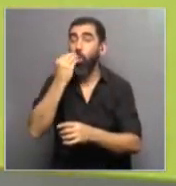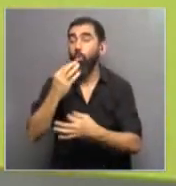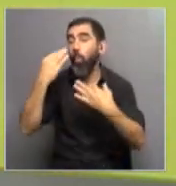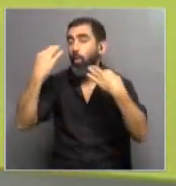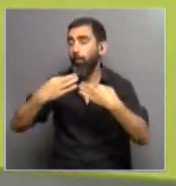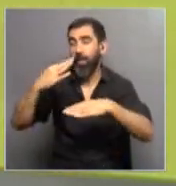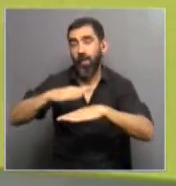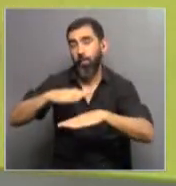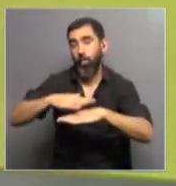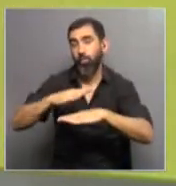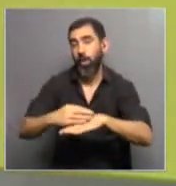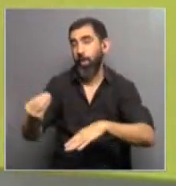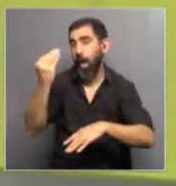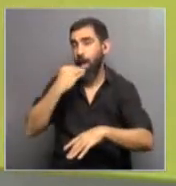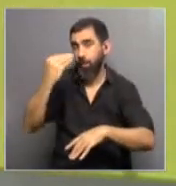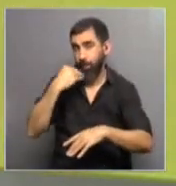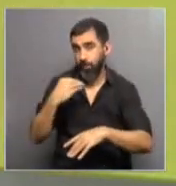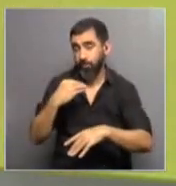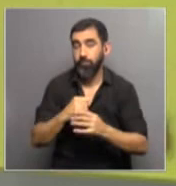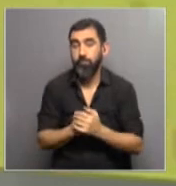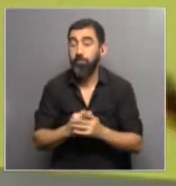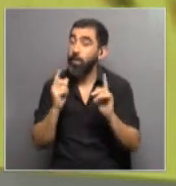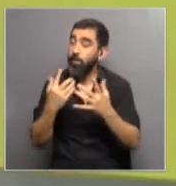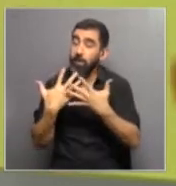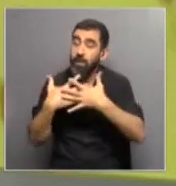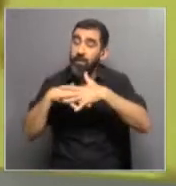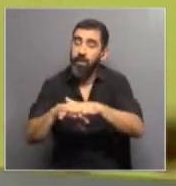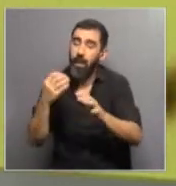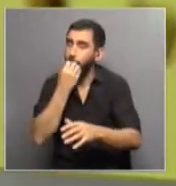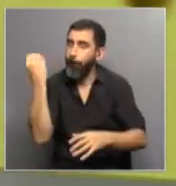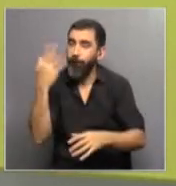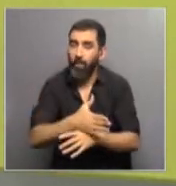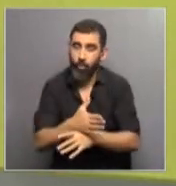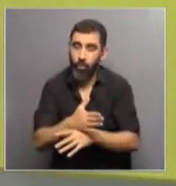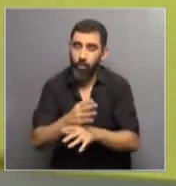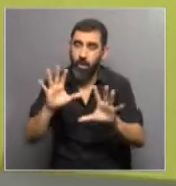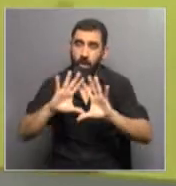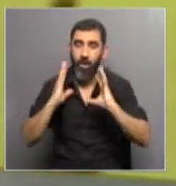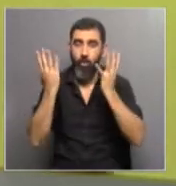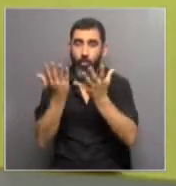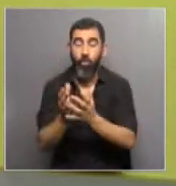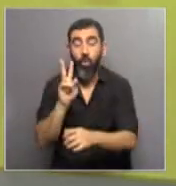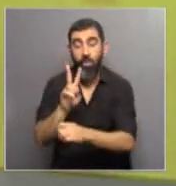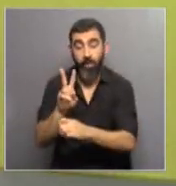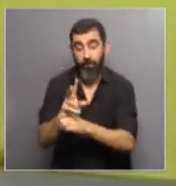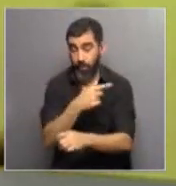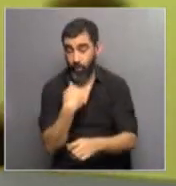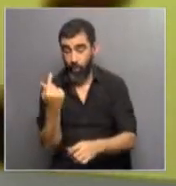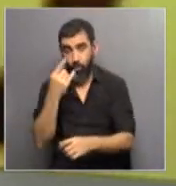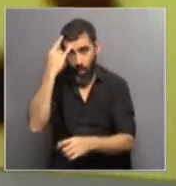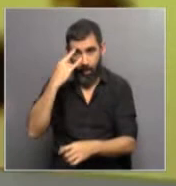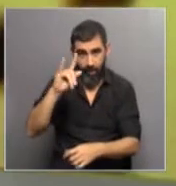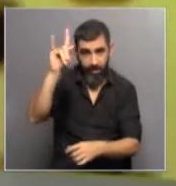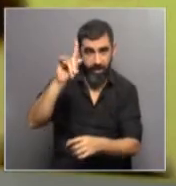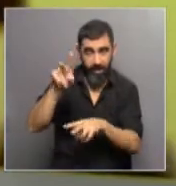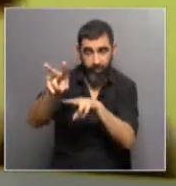los alimentos. O sea que creo que nos tenemos que integrar de mejor manera en las tendencias mundiales. Defender lo nuestro, la ganadería